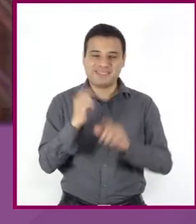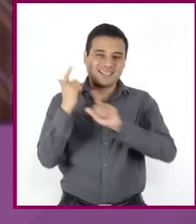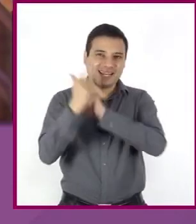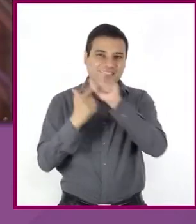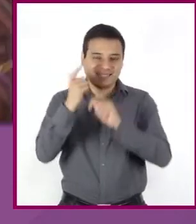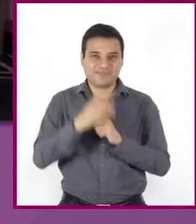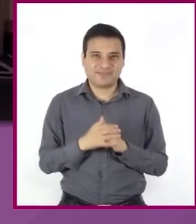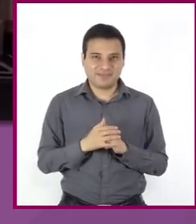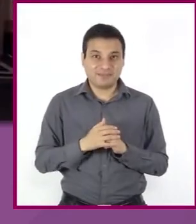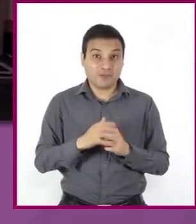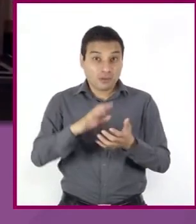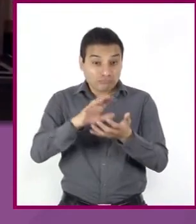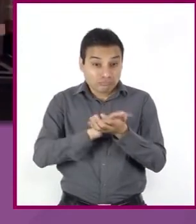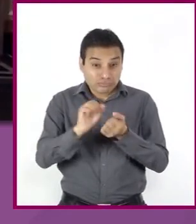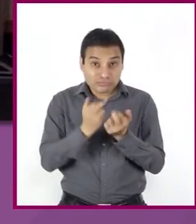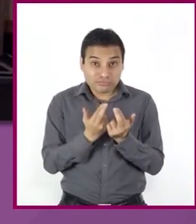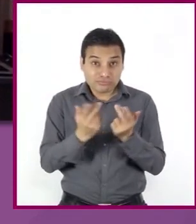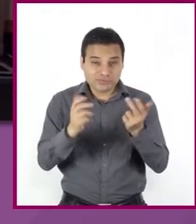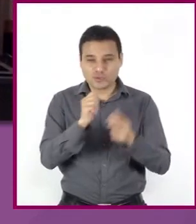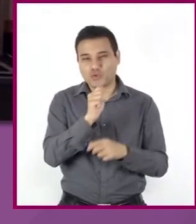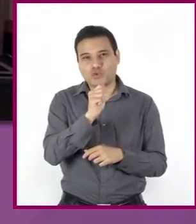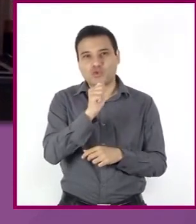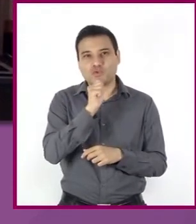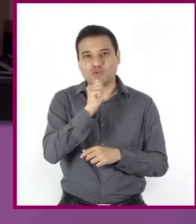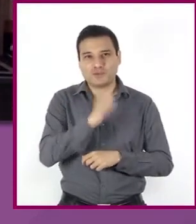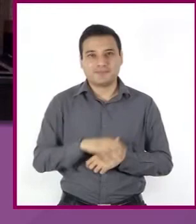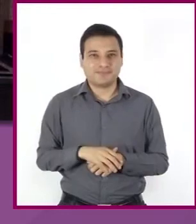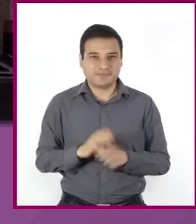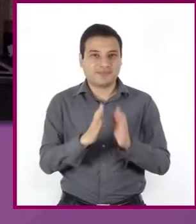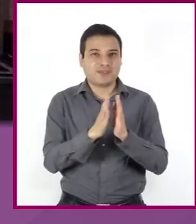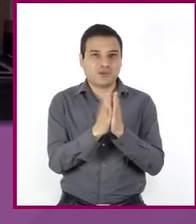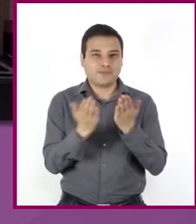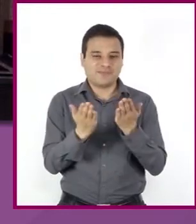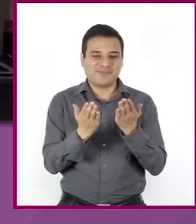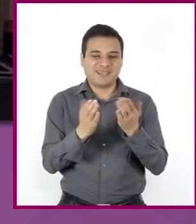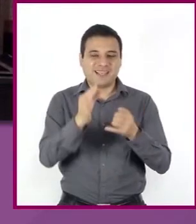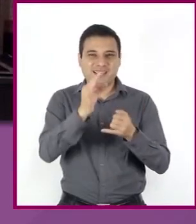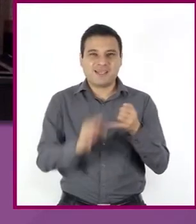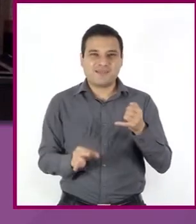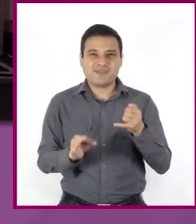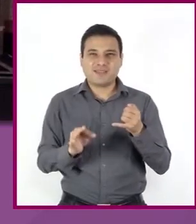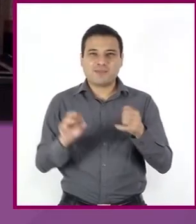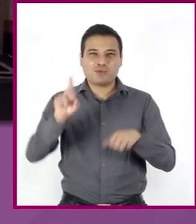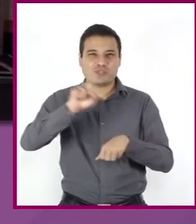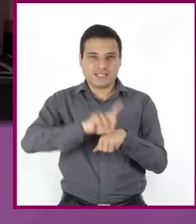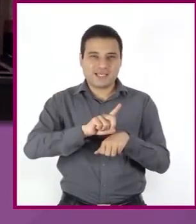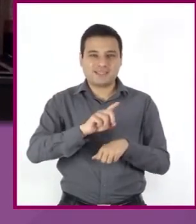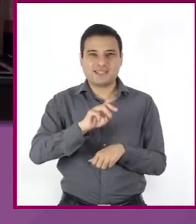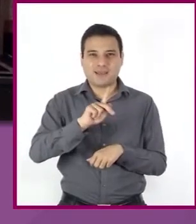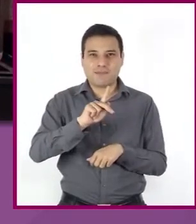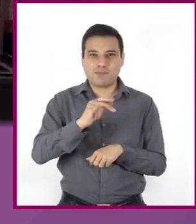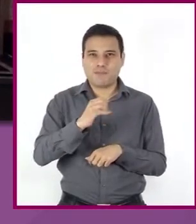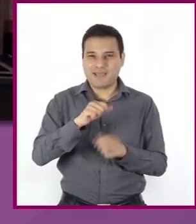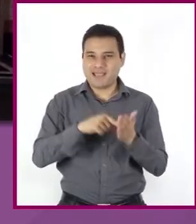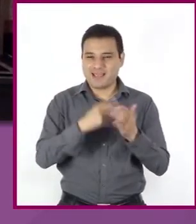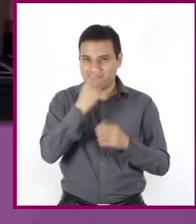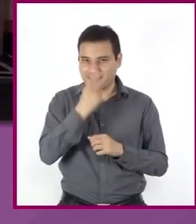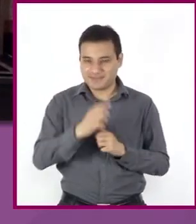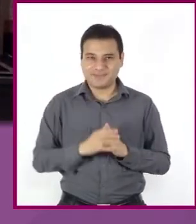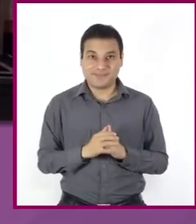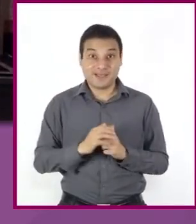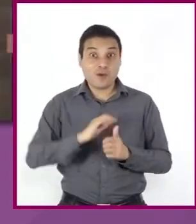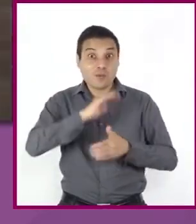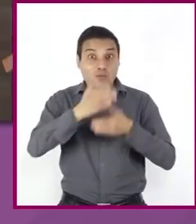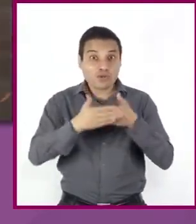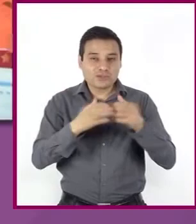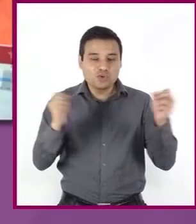volcán, descrita en la novela Los últimos días de Pompeya, de Edward Bulwer. Los esperamos en la